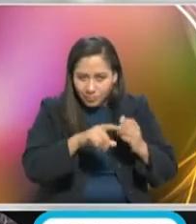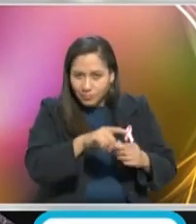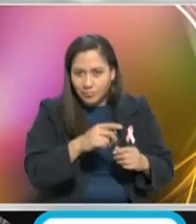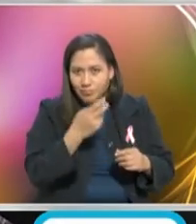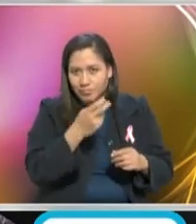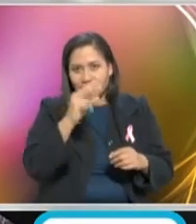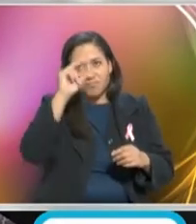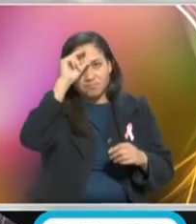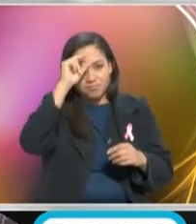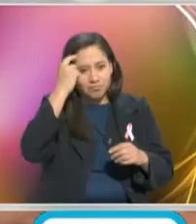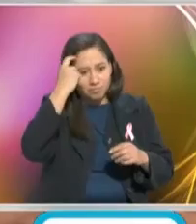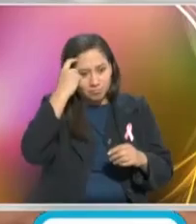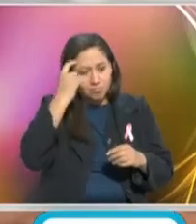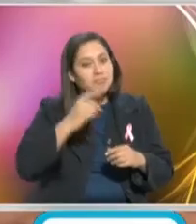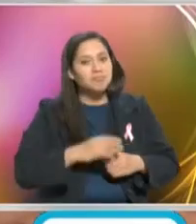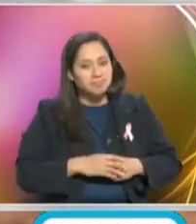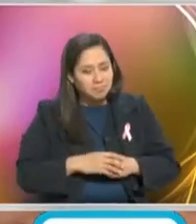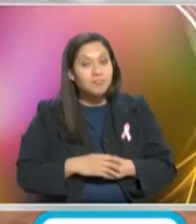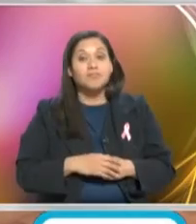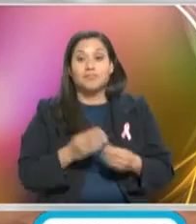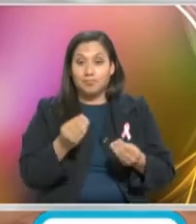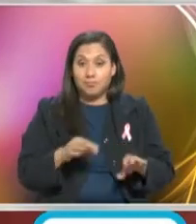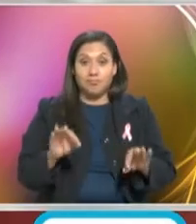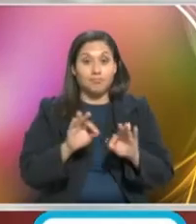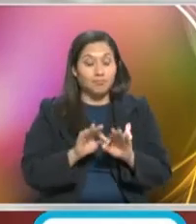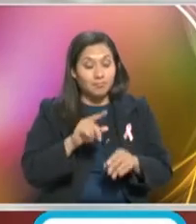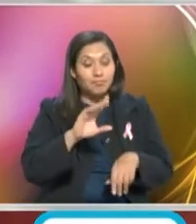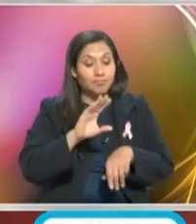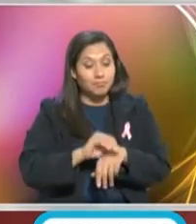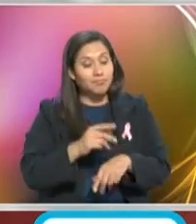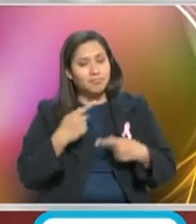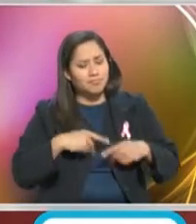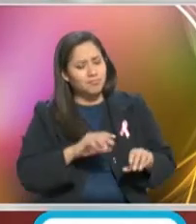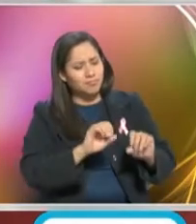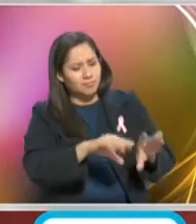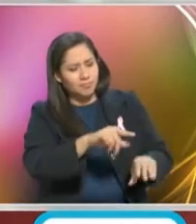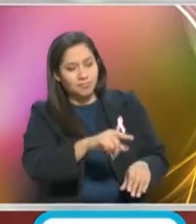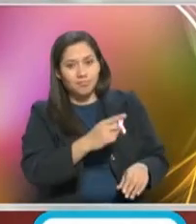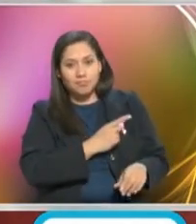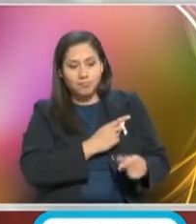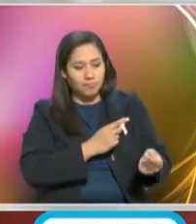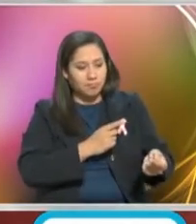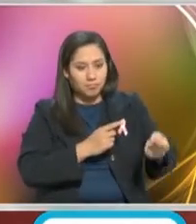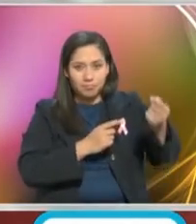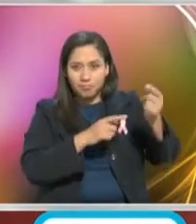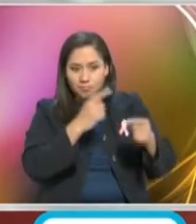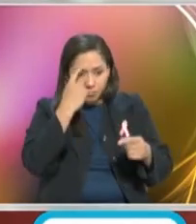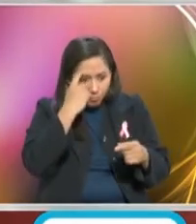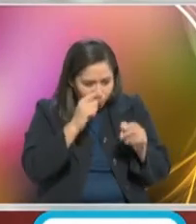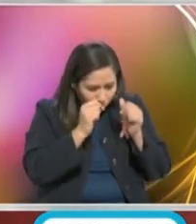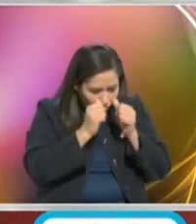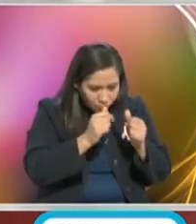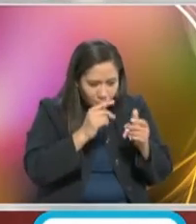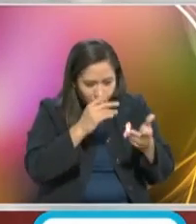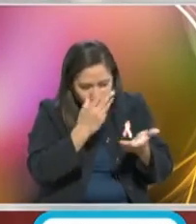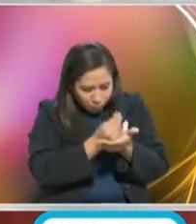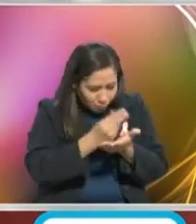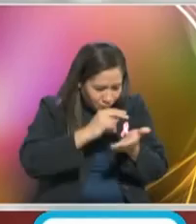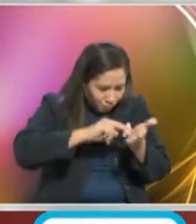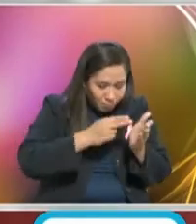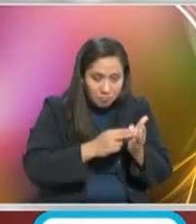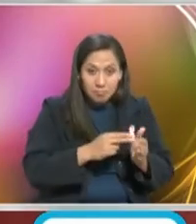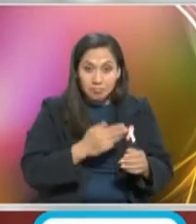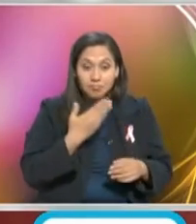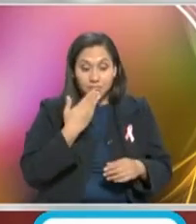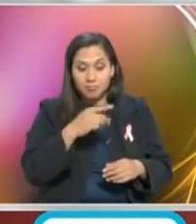ese genio que él traía. Qué esa importante creatividad. es permitirle a una persona poder desarrollar en todo su esplendor esta genialidad que pueden